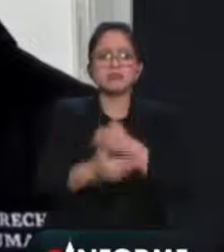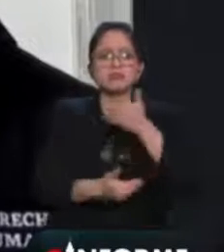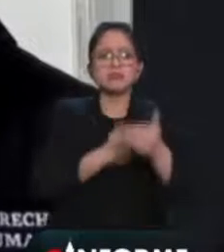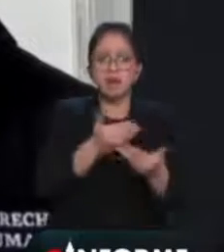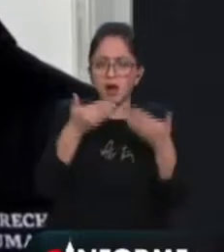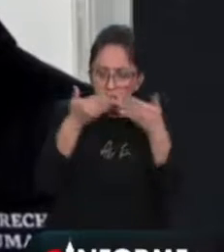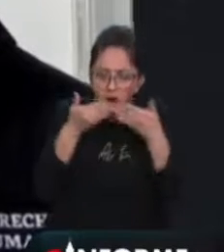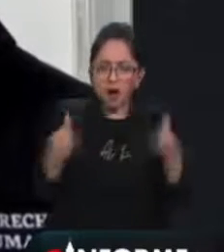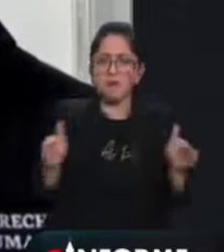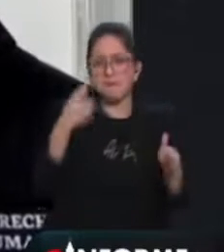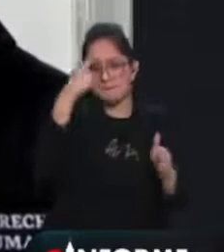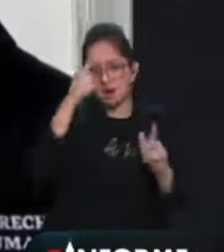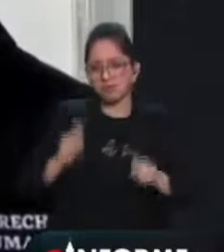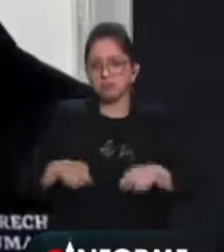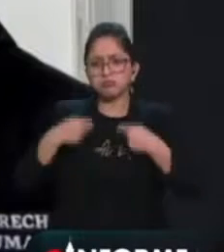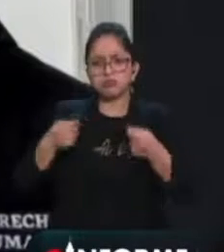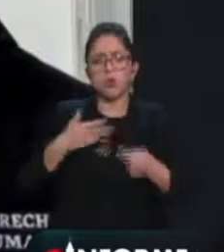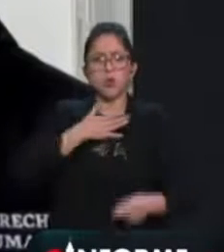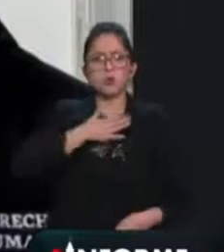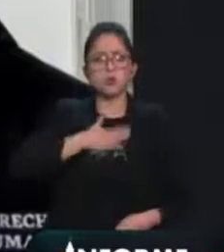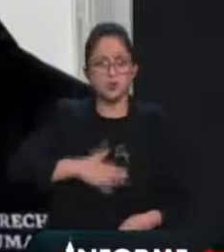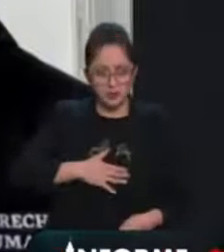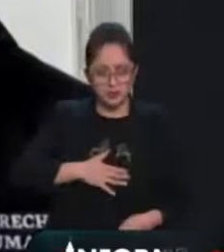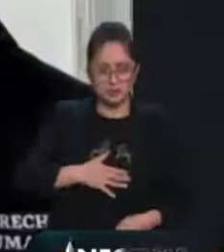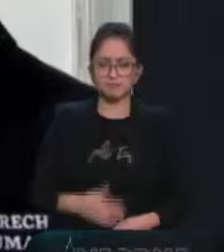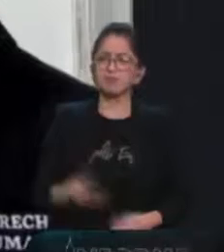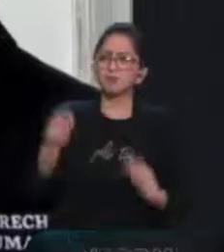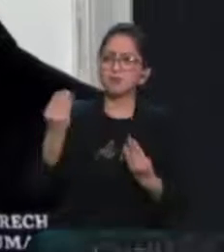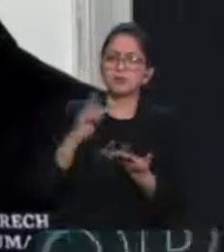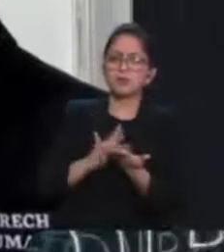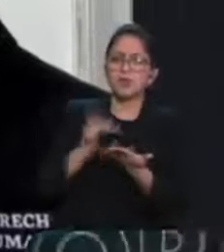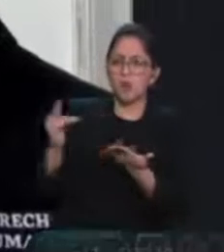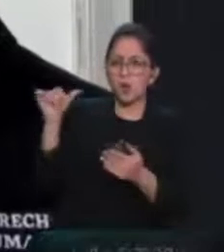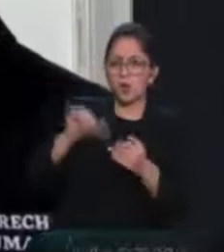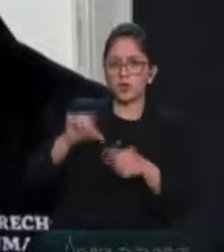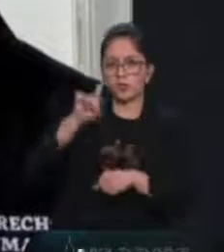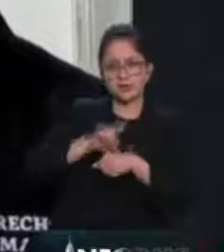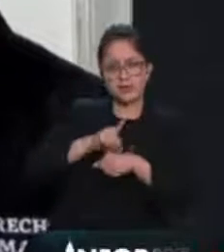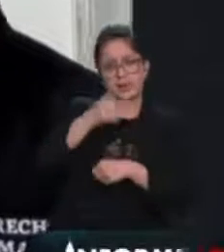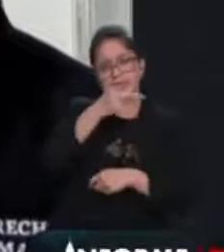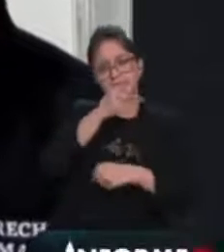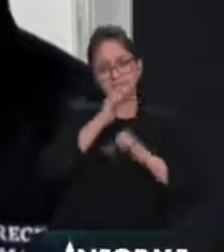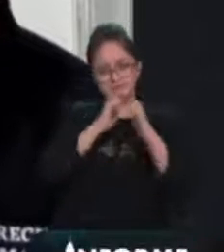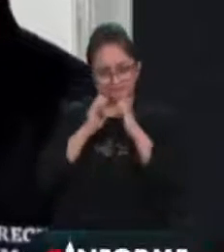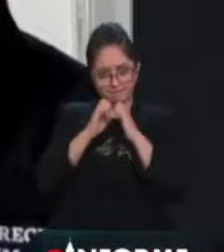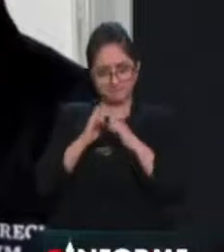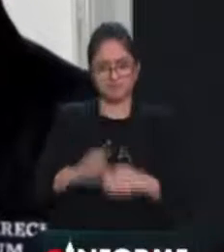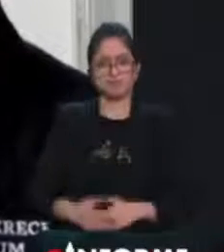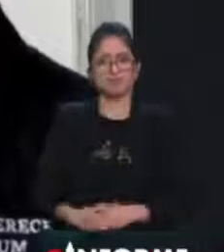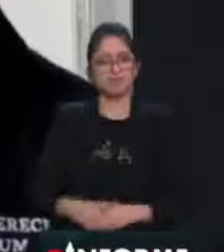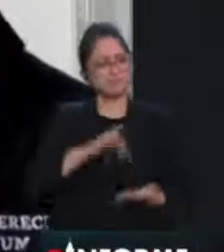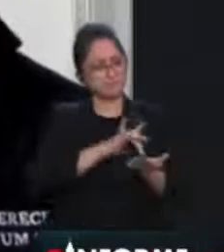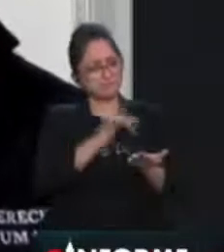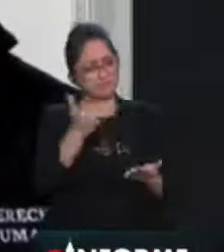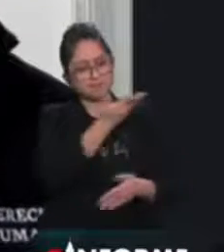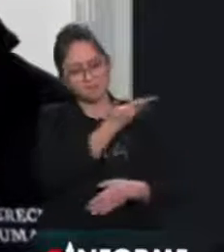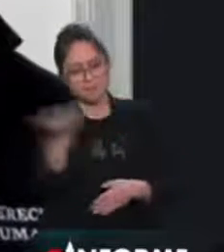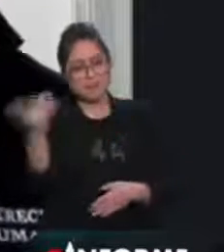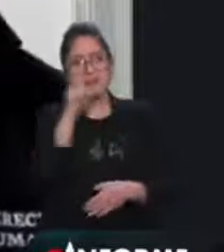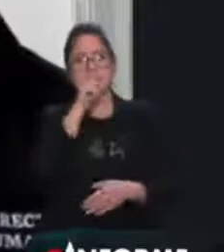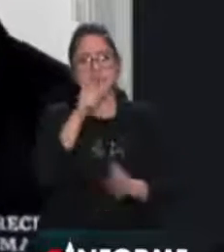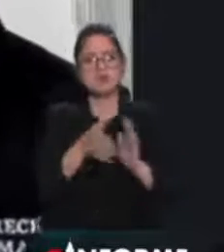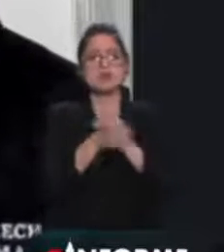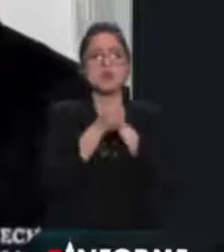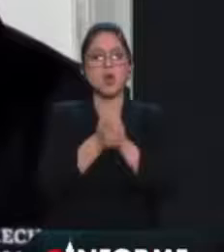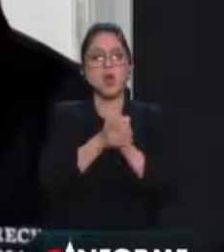abren para garantizar la justicia, para que sea justicia. Muchas gracias por acompañarnos. No, muchas gracias a ti y un saludo a todo tu auditorio.